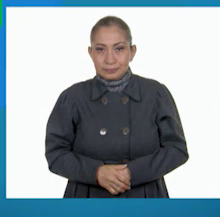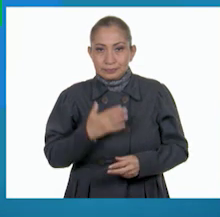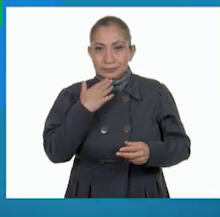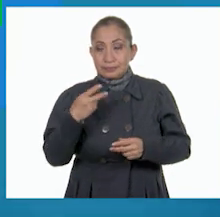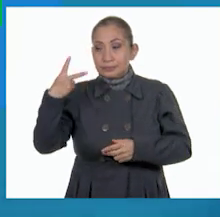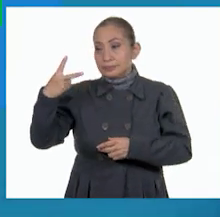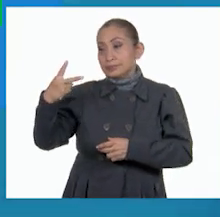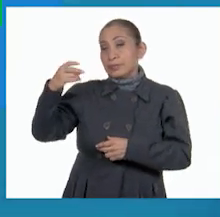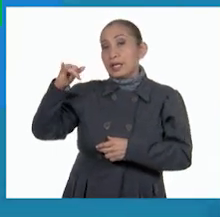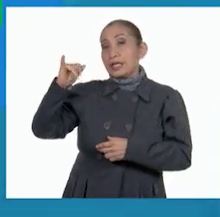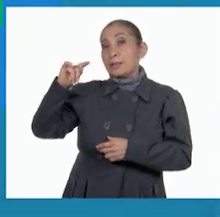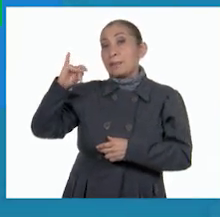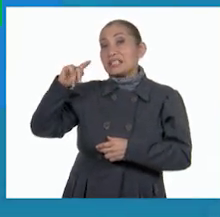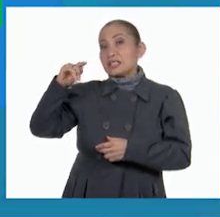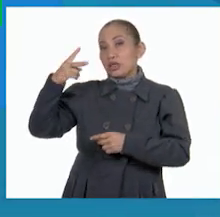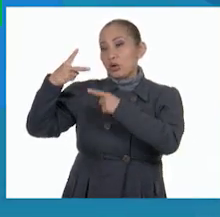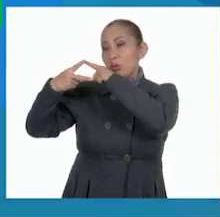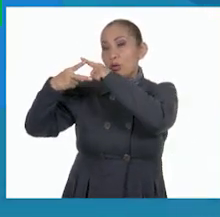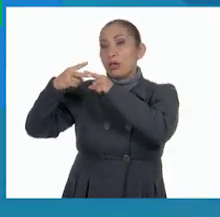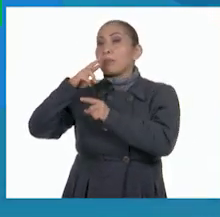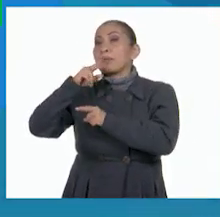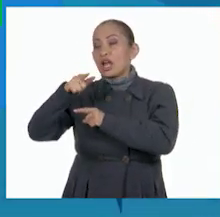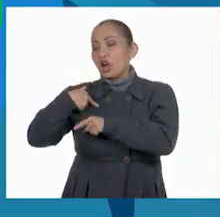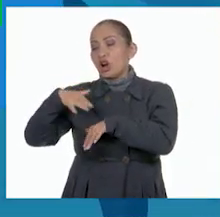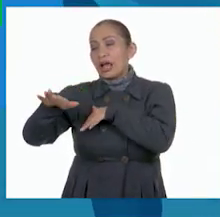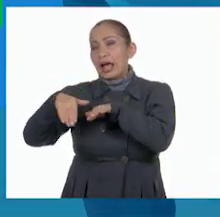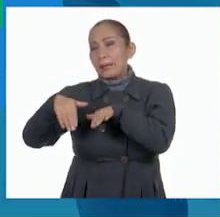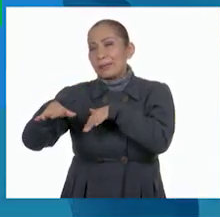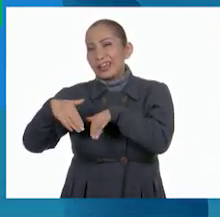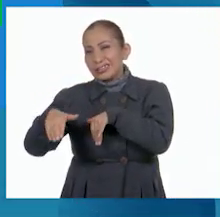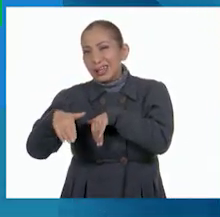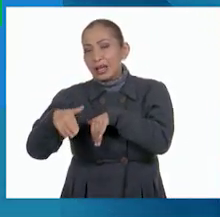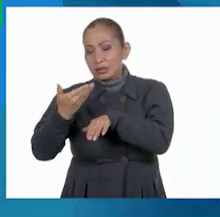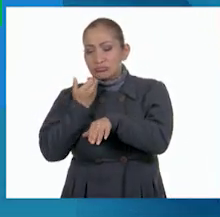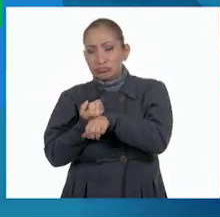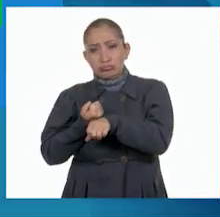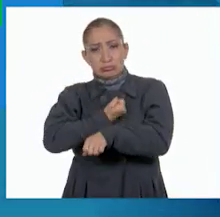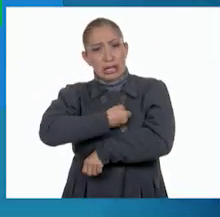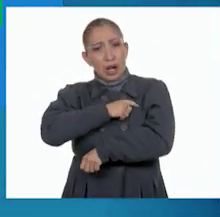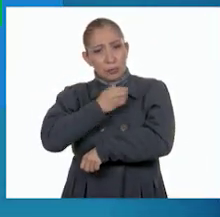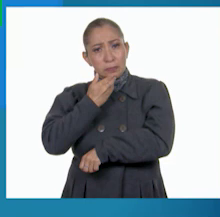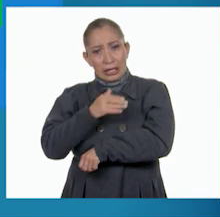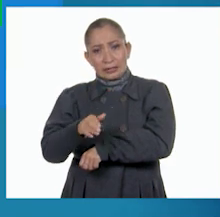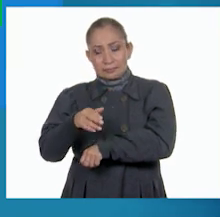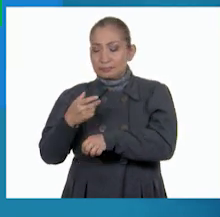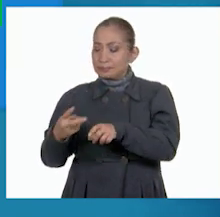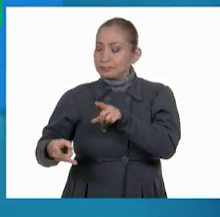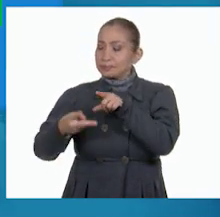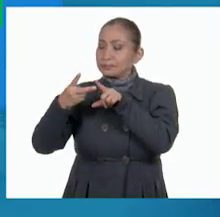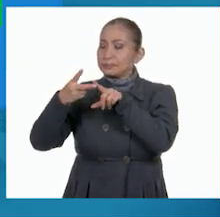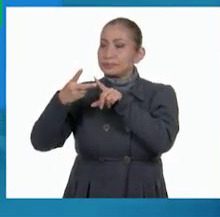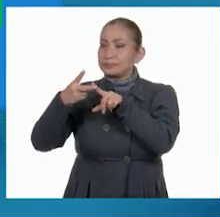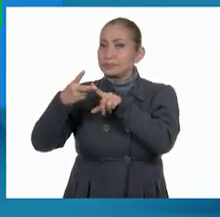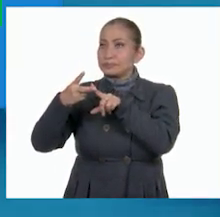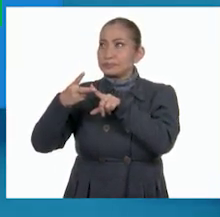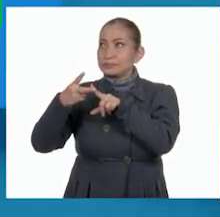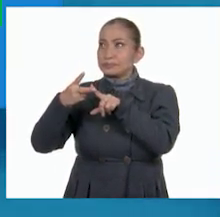de implícito serían, es mejor caminar con el pie sano. Ok.